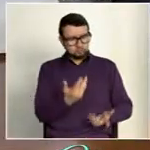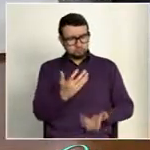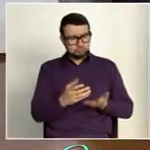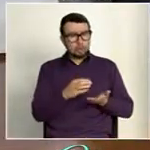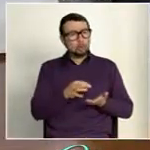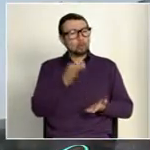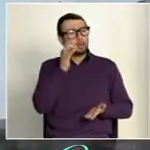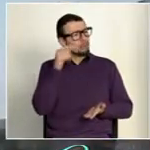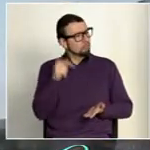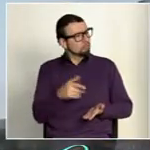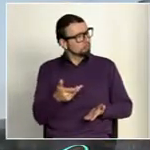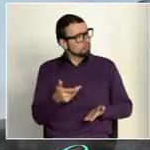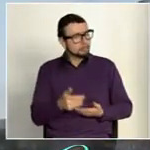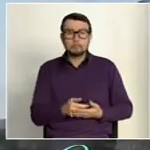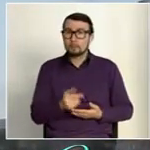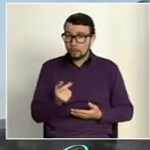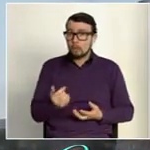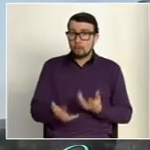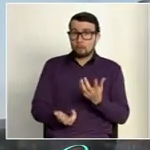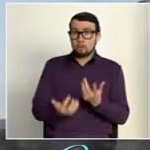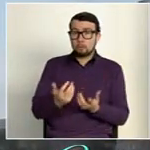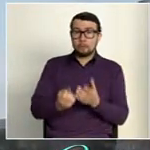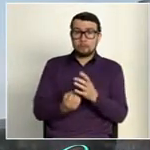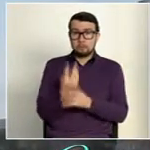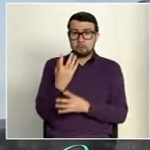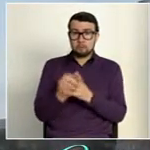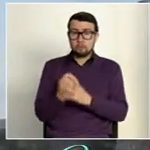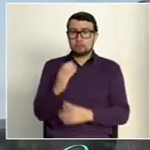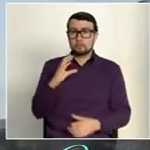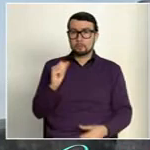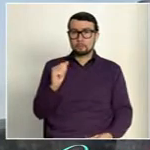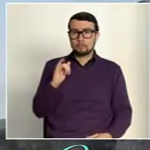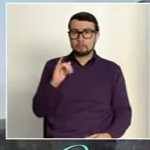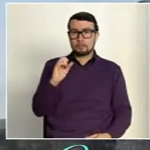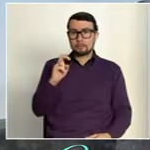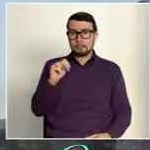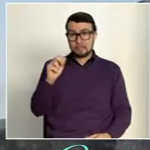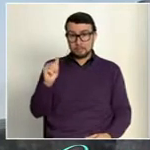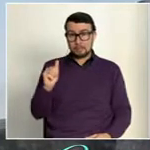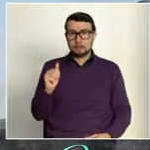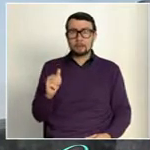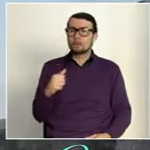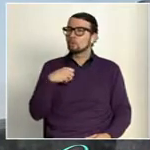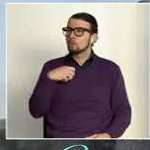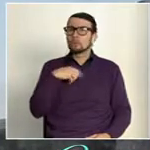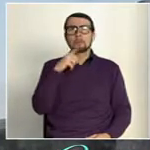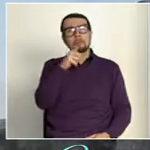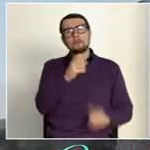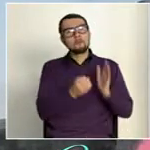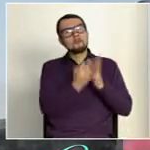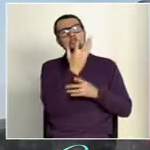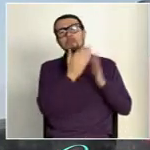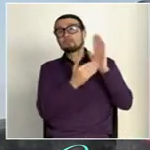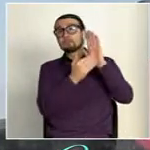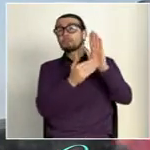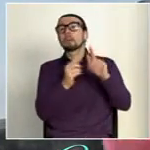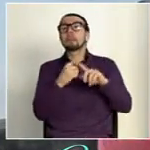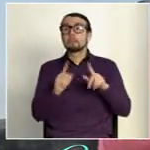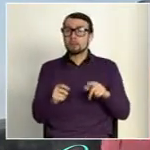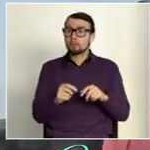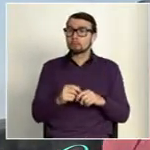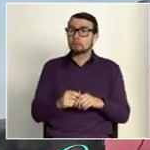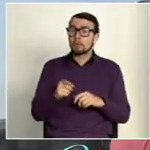digamos flor de cayena es un hibiscus. No tenemos la imagen acá, pero es una flor que se utiliza para